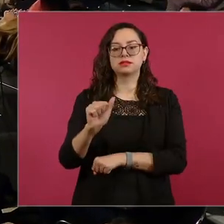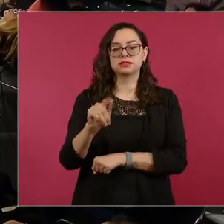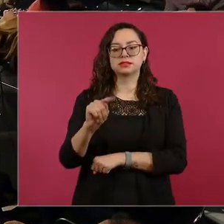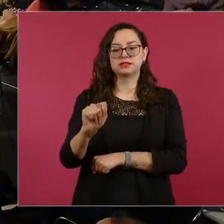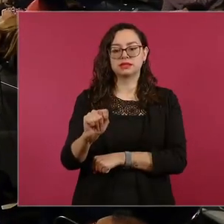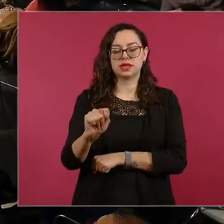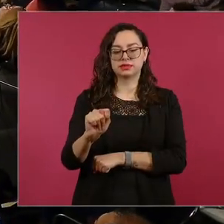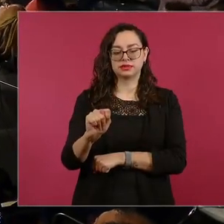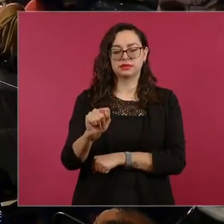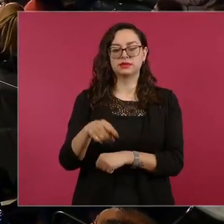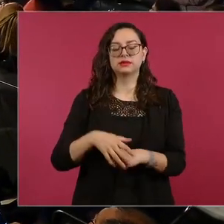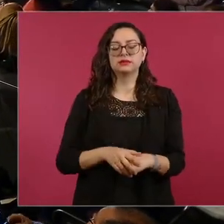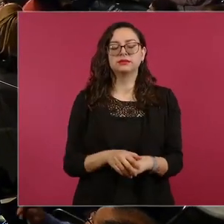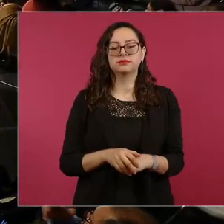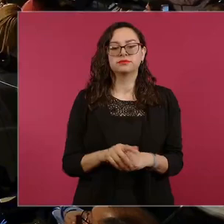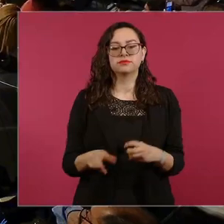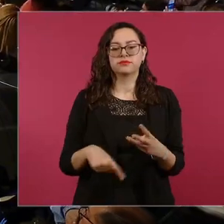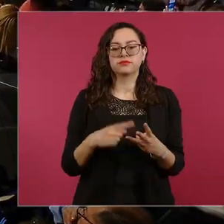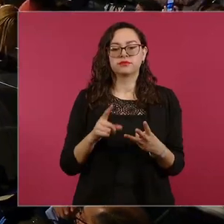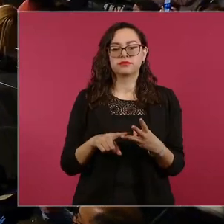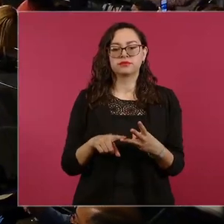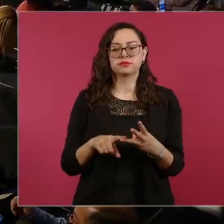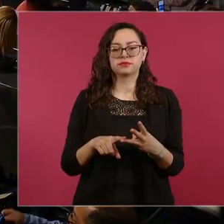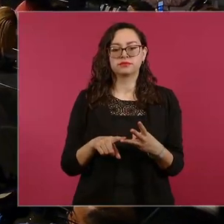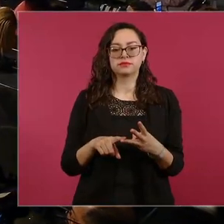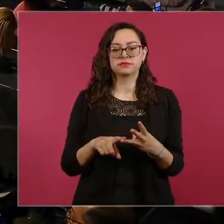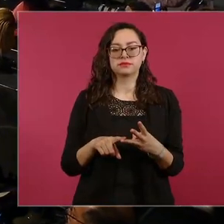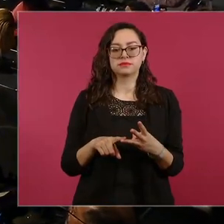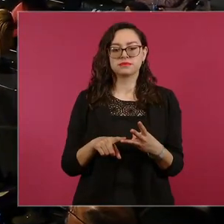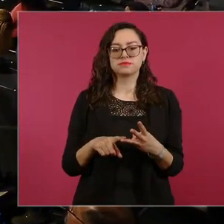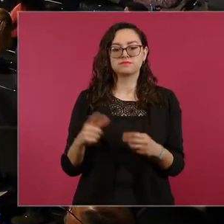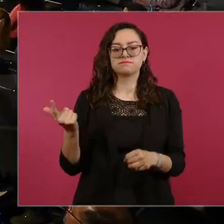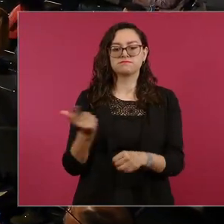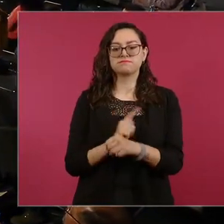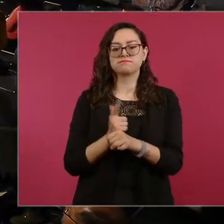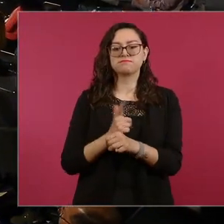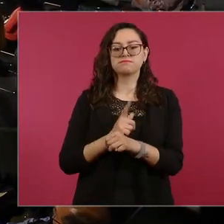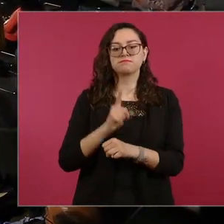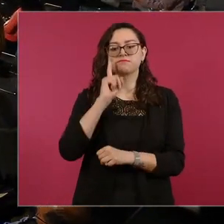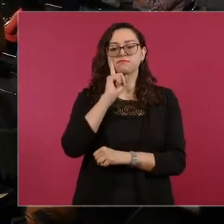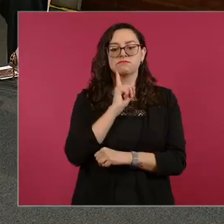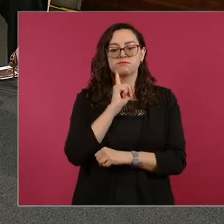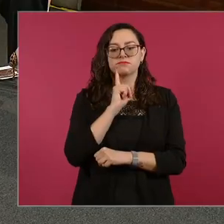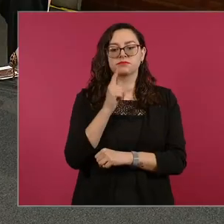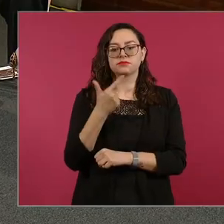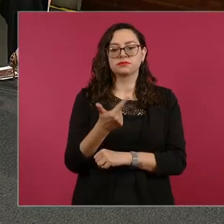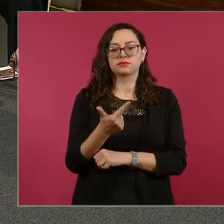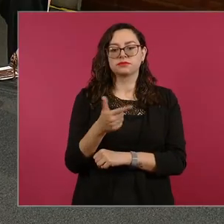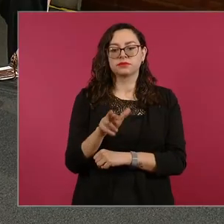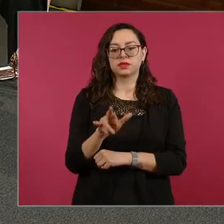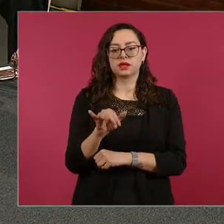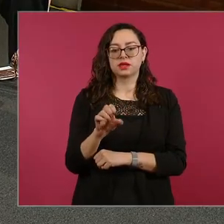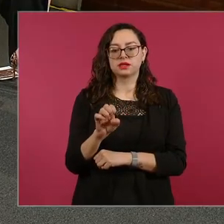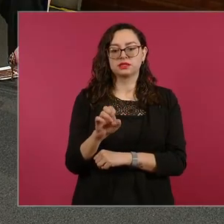Sistema de Administración Tributaria, y la licenciada Grisel Galeano García,